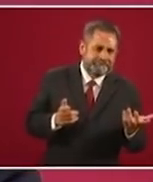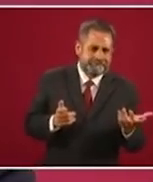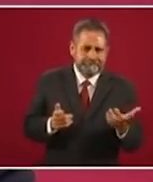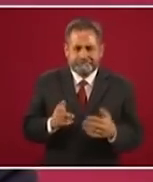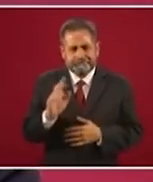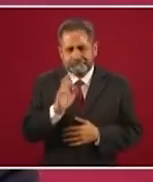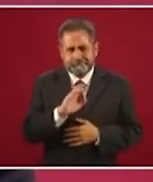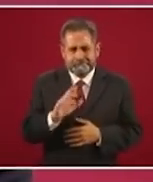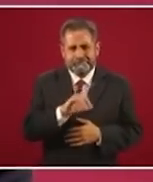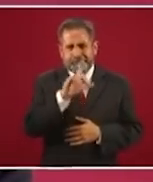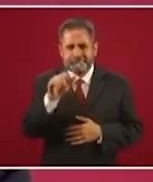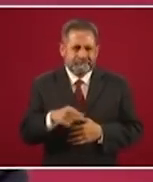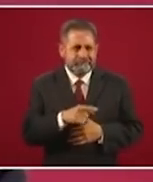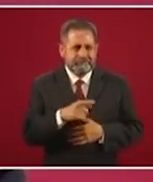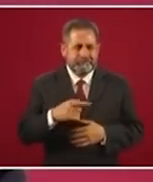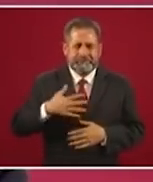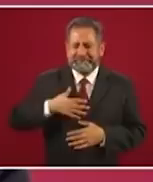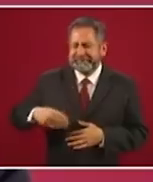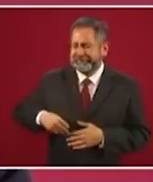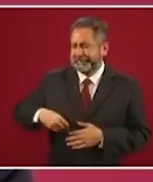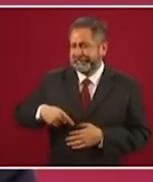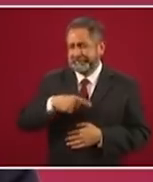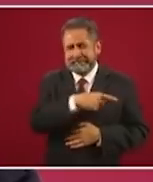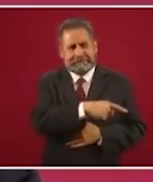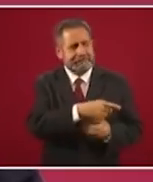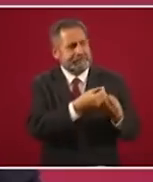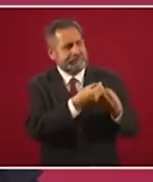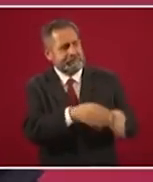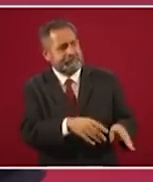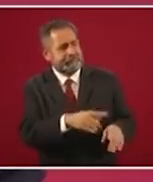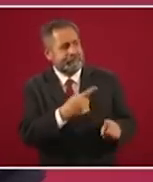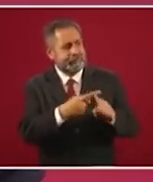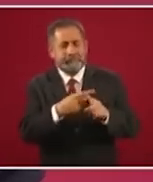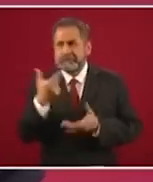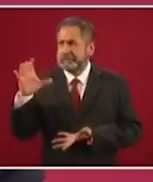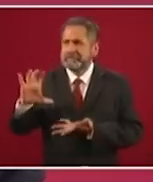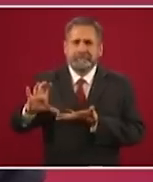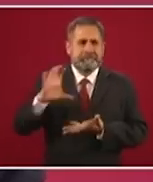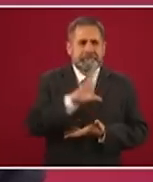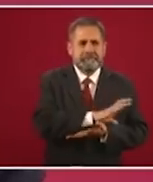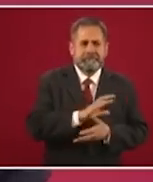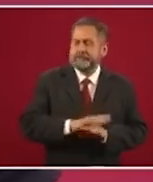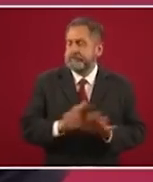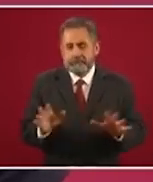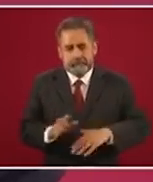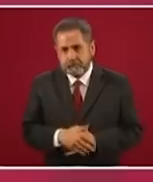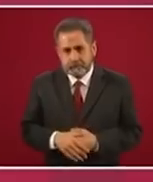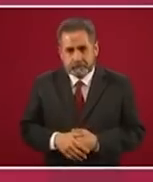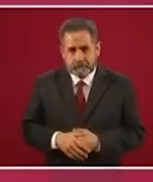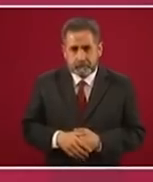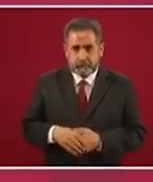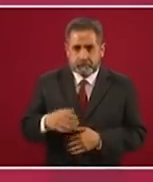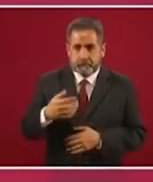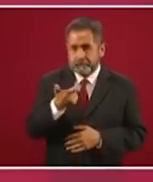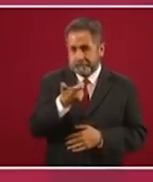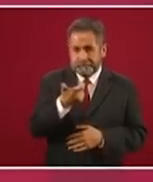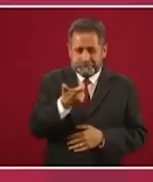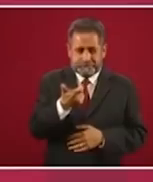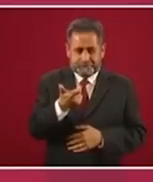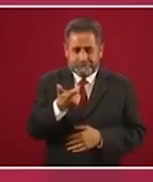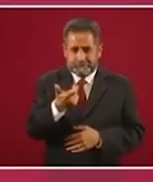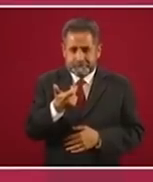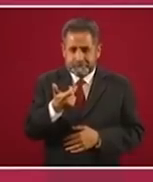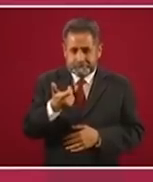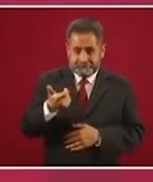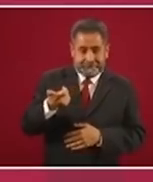y tengamos que cargar con eso, porque el dinero es la mamá y el papá